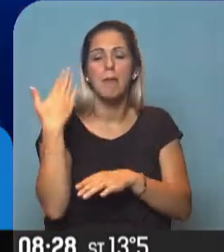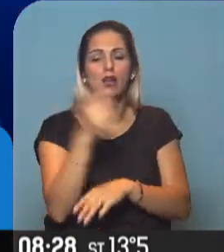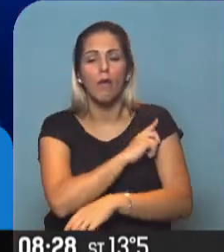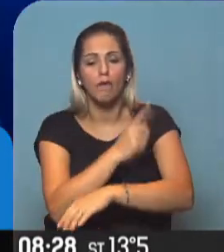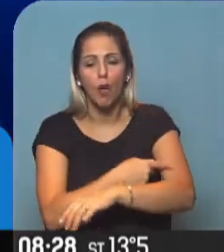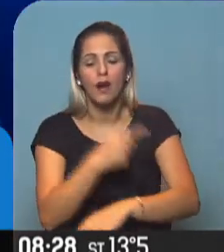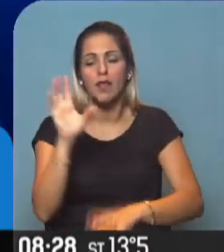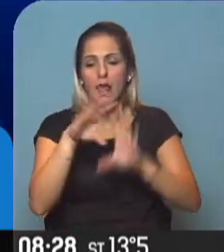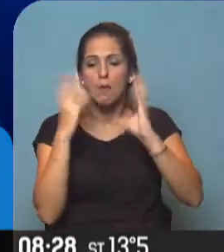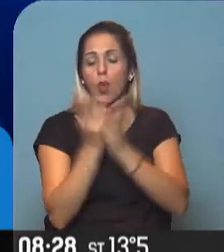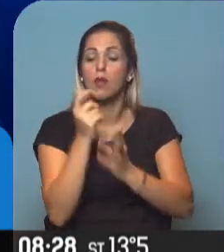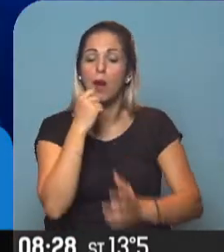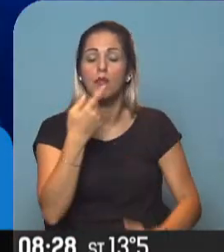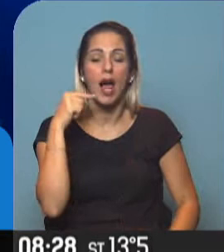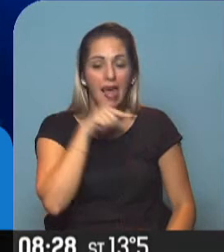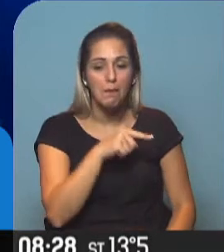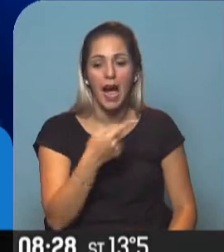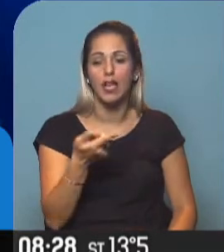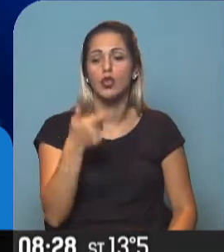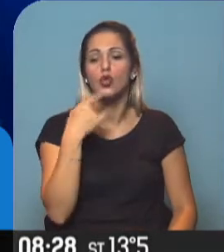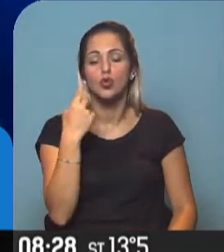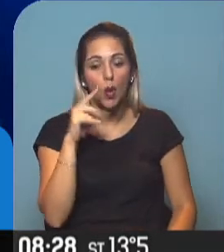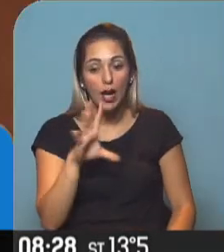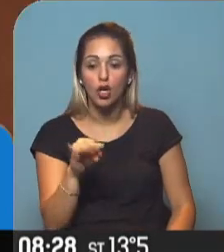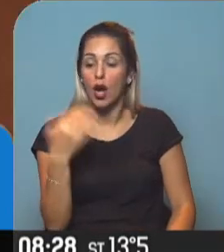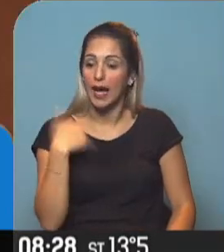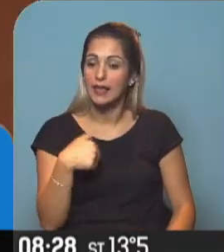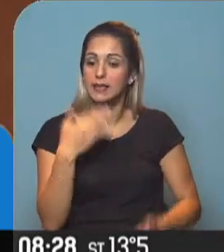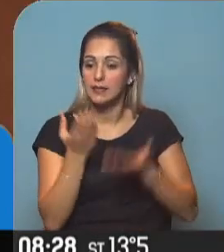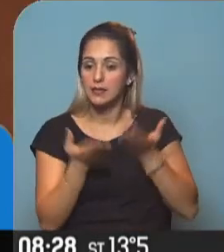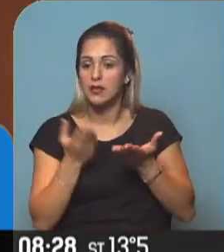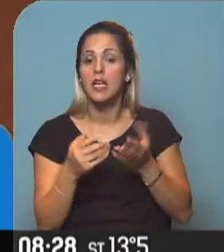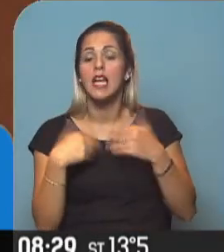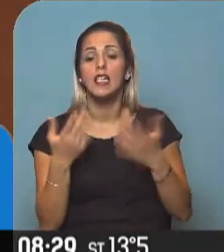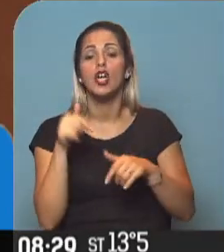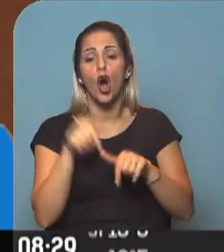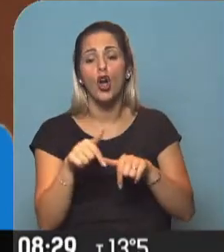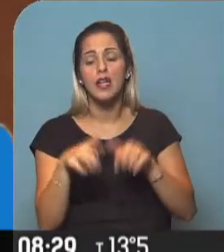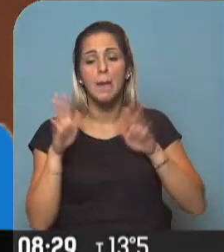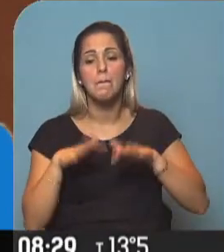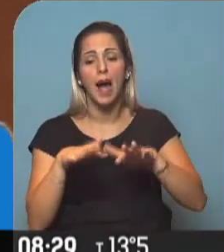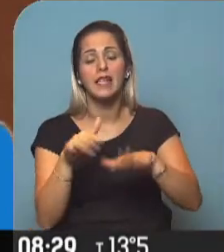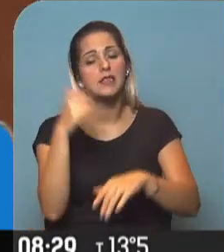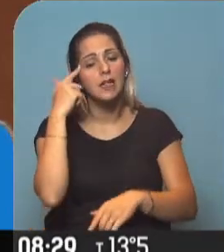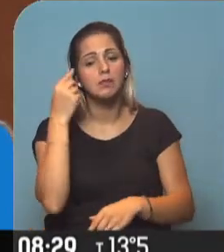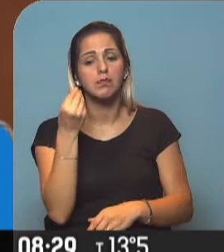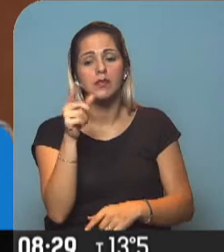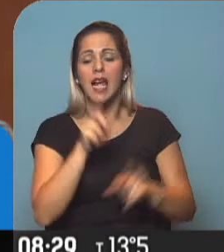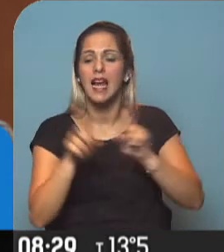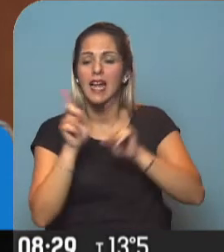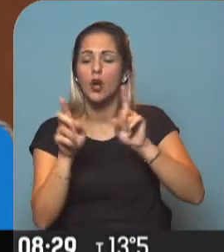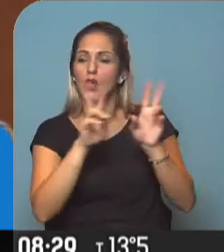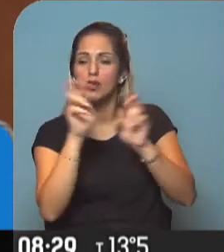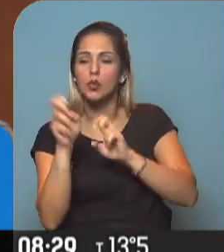como el sueco el alemán el argentino hasta ahí es bueno conservar la marcha que se van a concretar en el día de hoy en algunos titulares